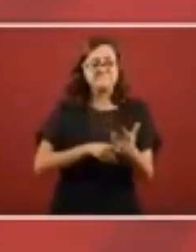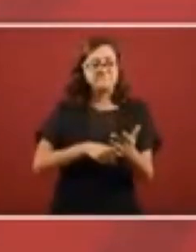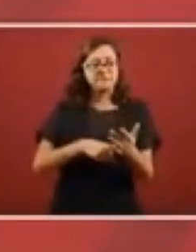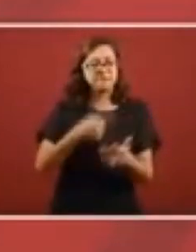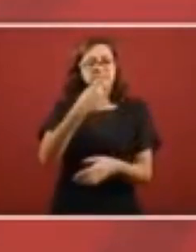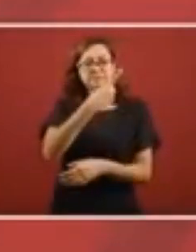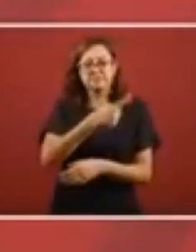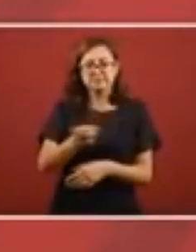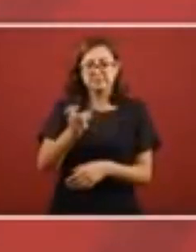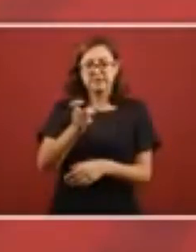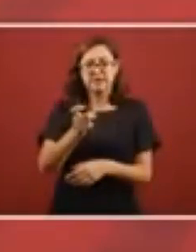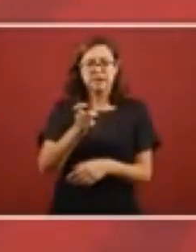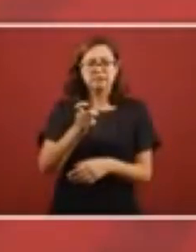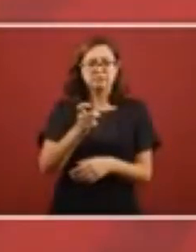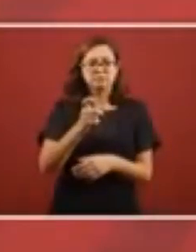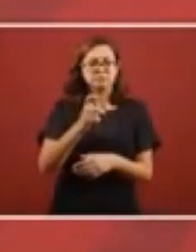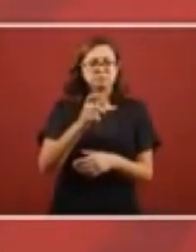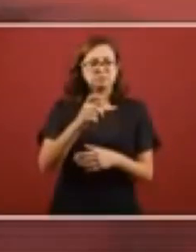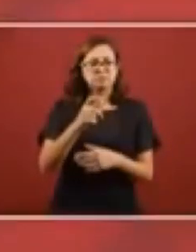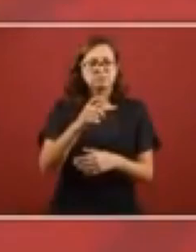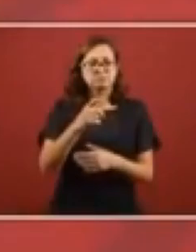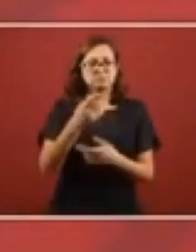1,100 sucursales.